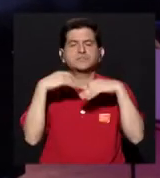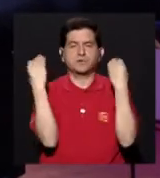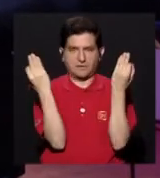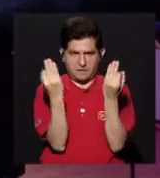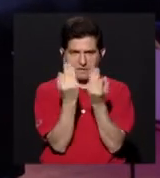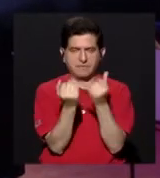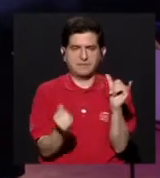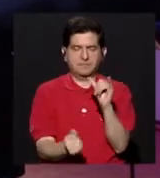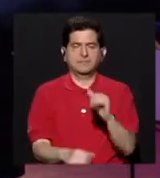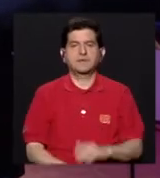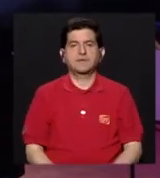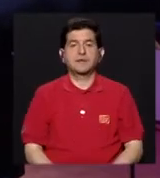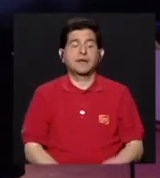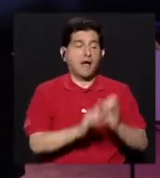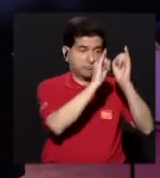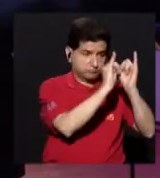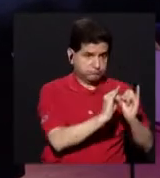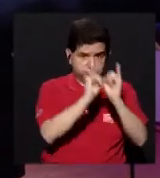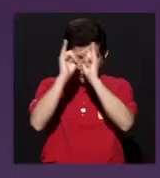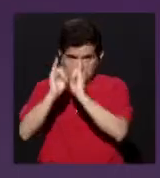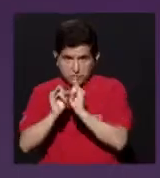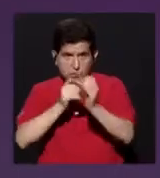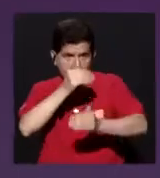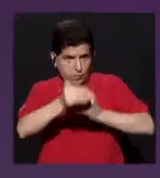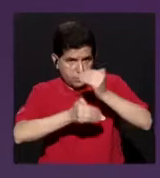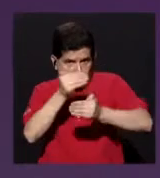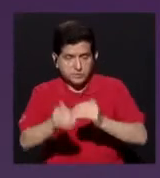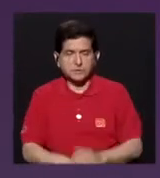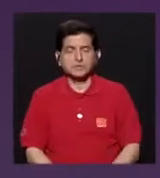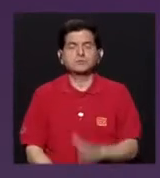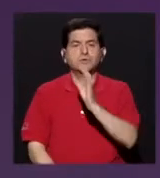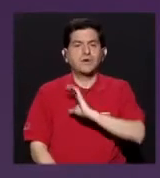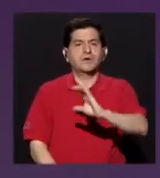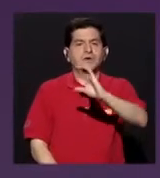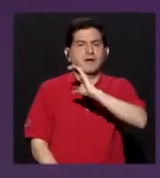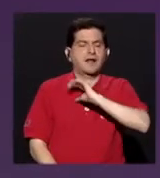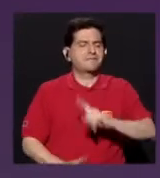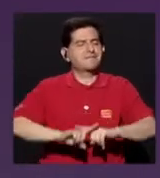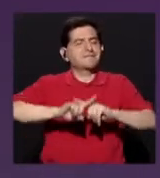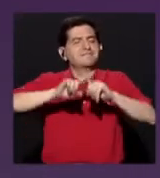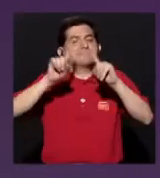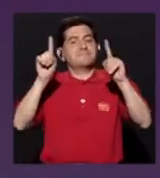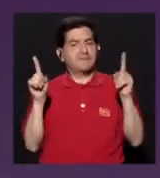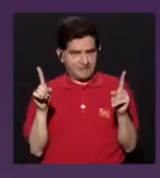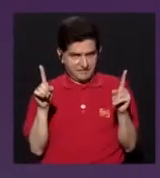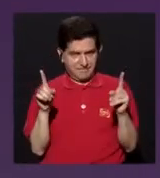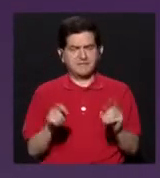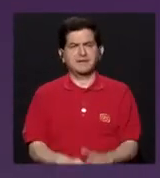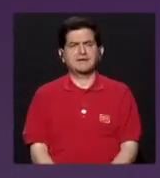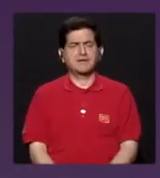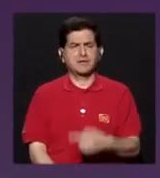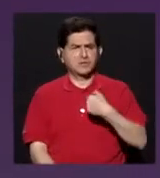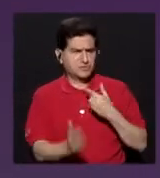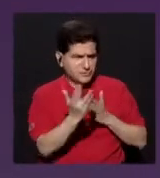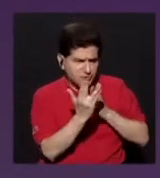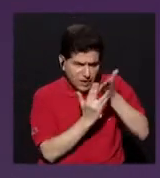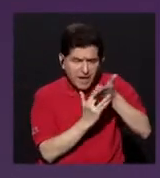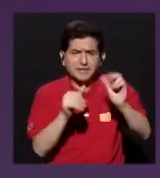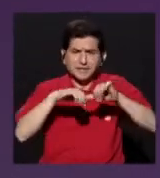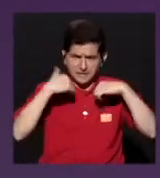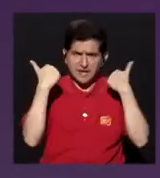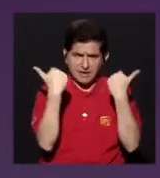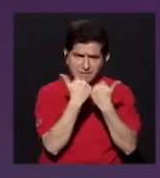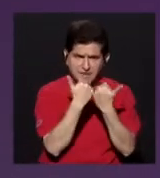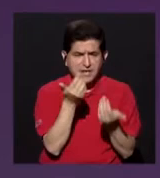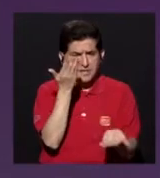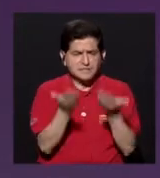familiares, pero de manera individual, que si vemos es una característica muy diferente. Y de hecho yo, a través de la asociación,